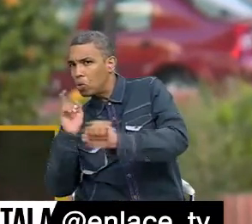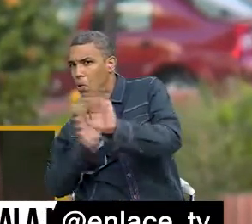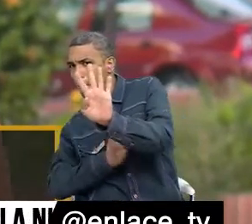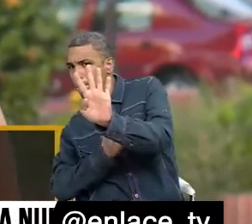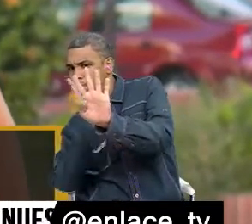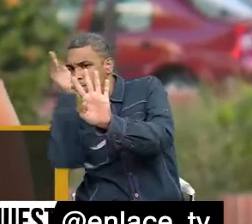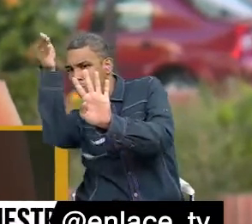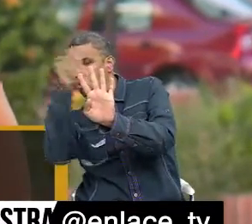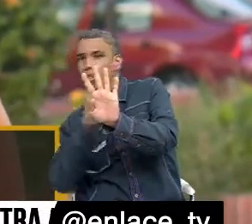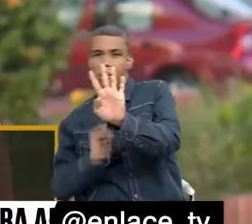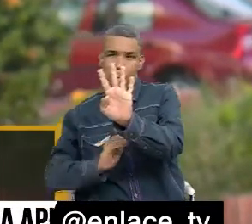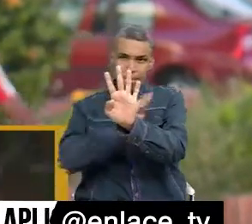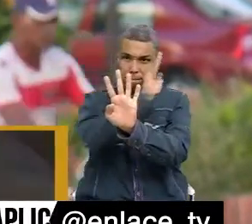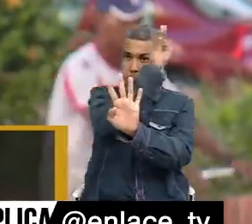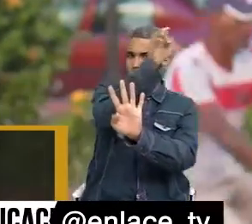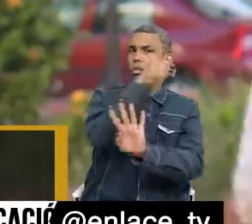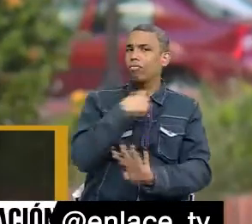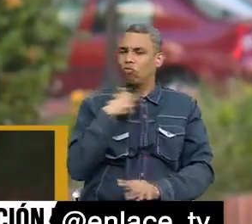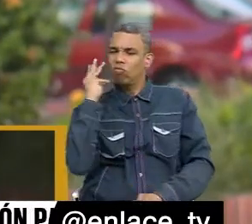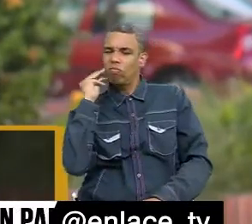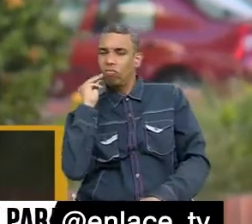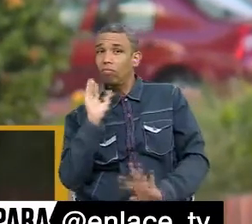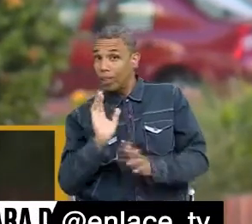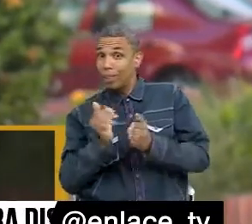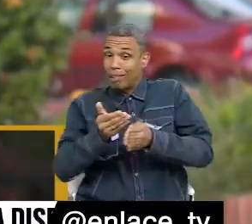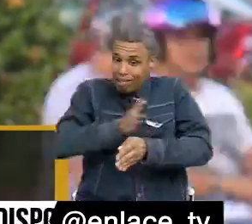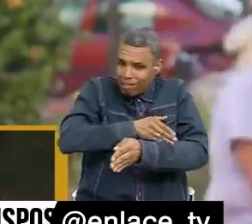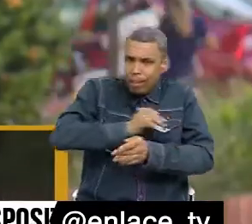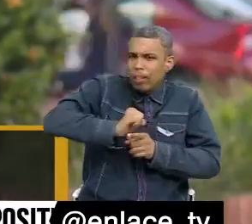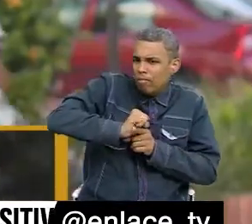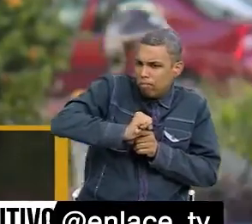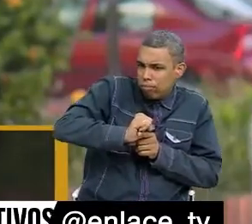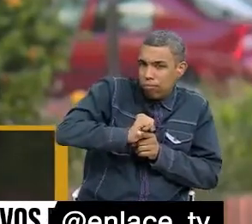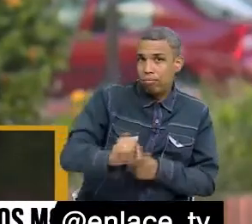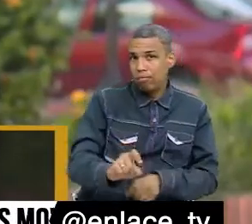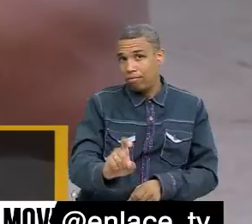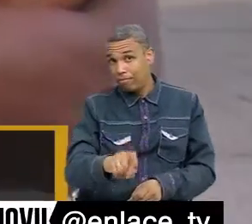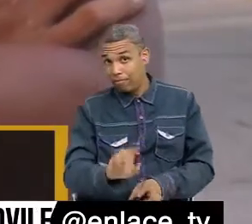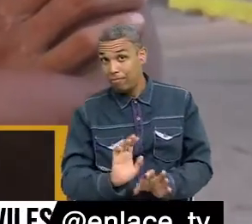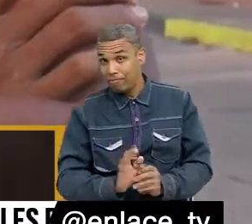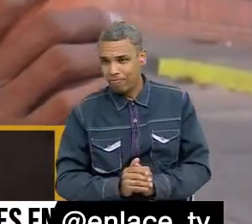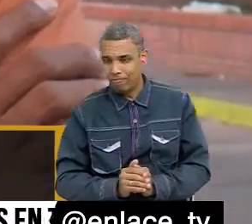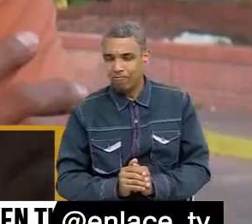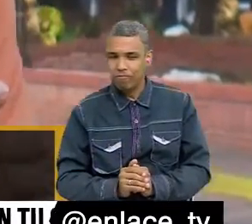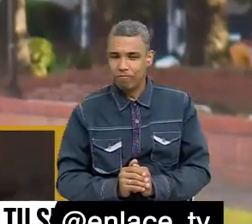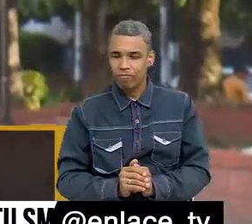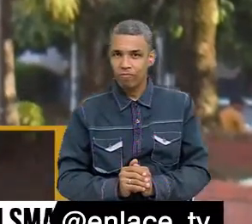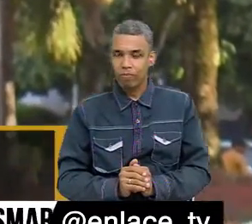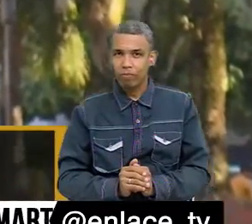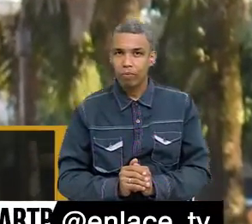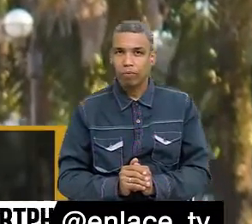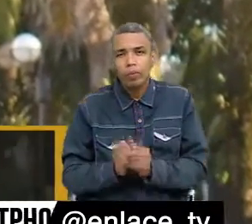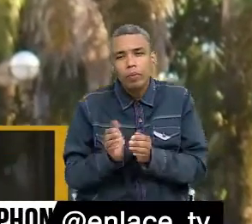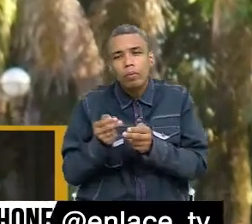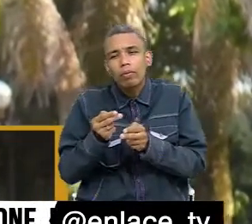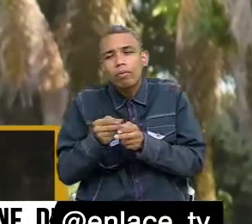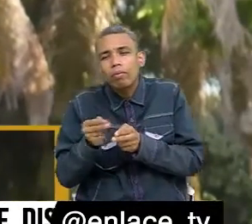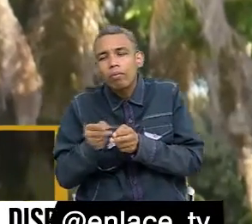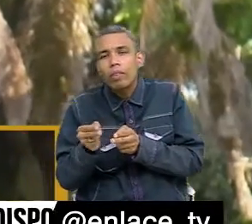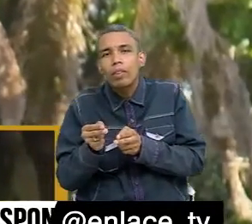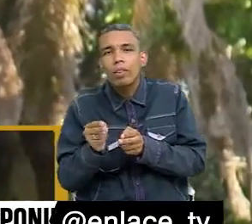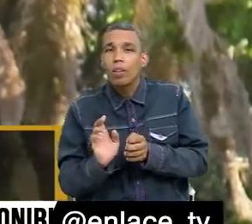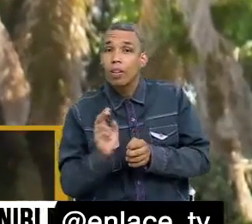para uno tener la sensibilidad a la hora del toque a la pelota el día del partido. Alianza Petrolera iniciará la Liga Águila 2 con una